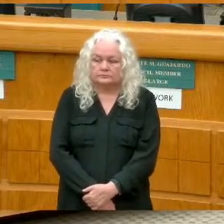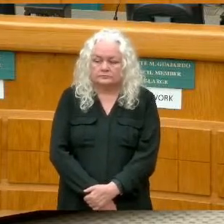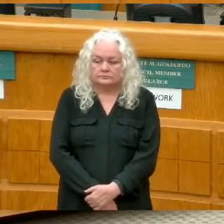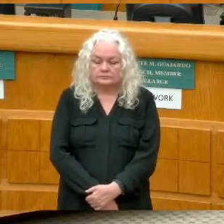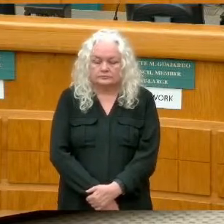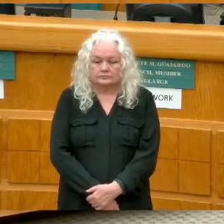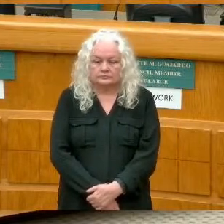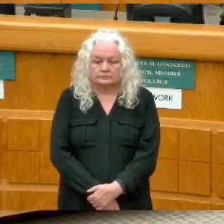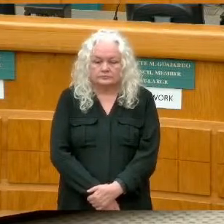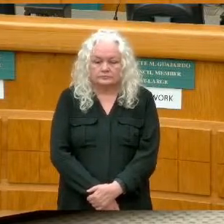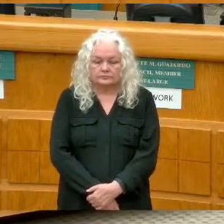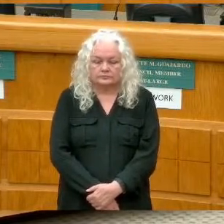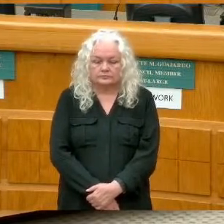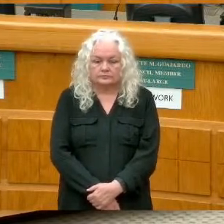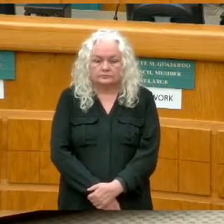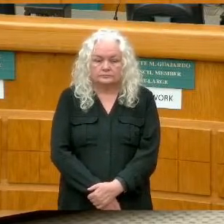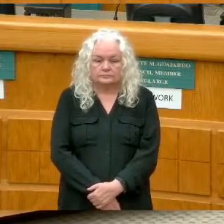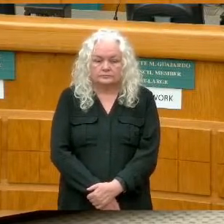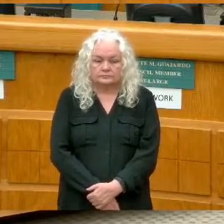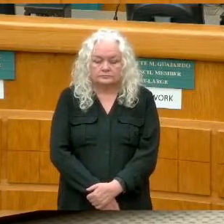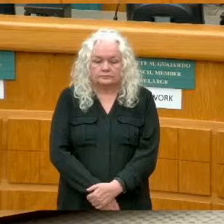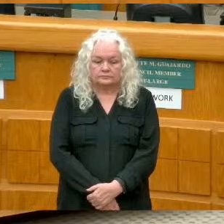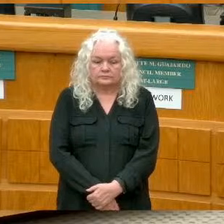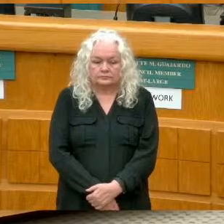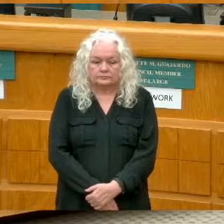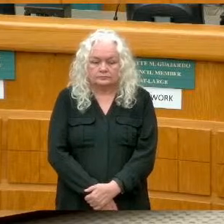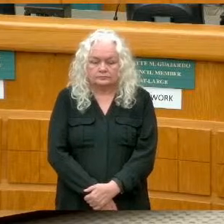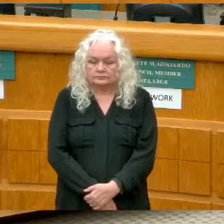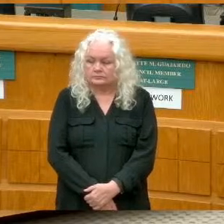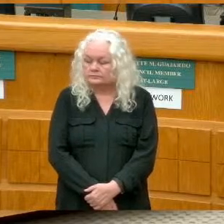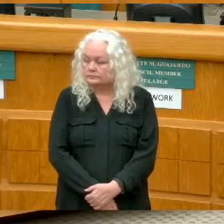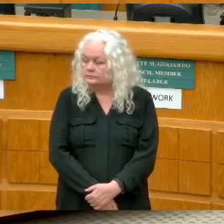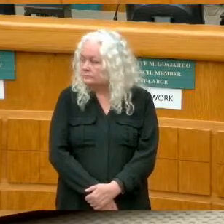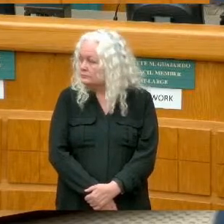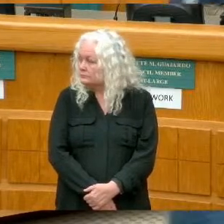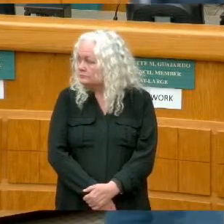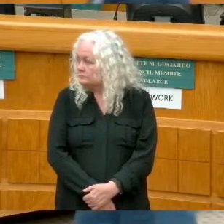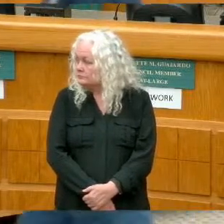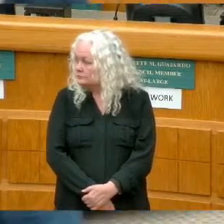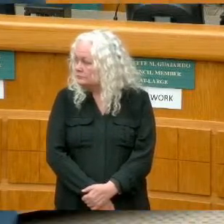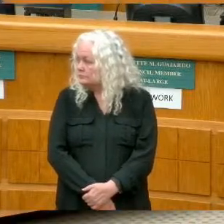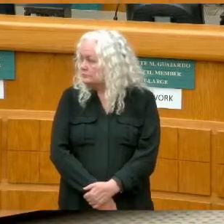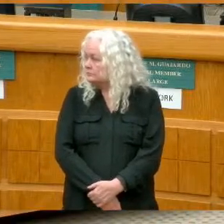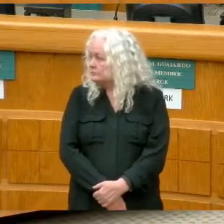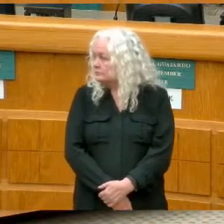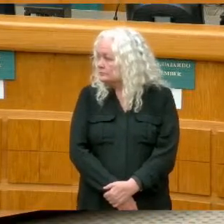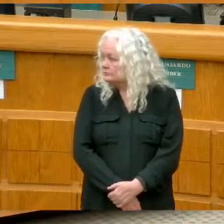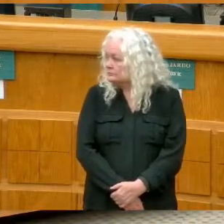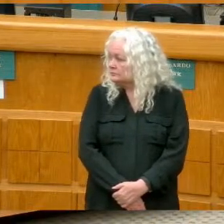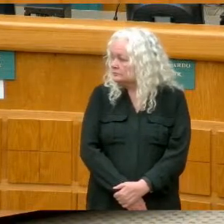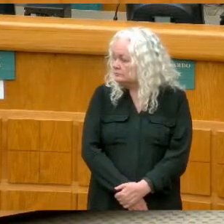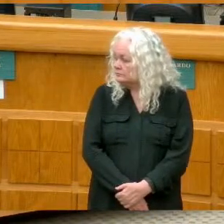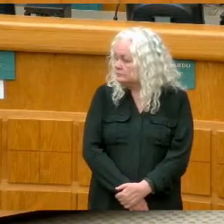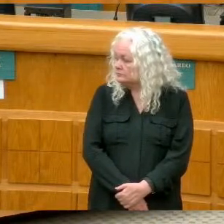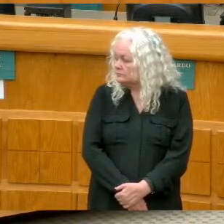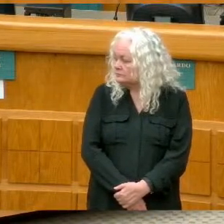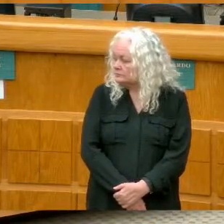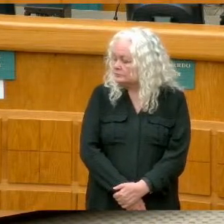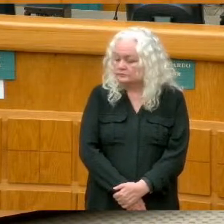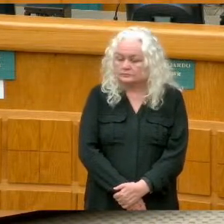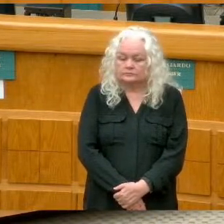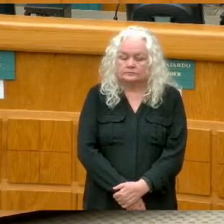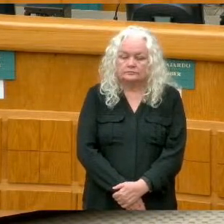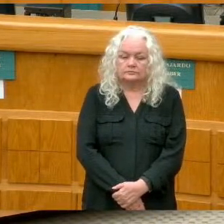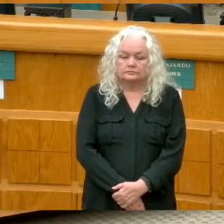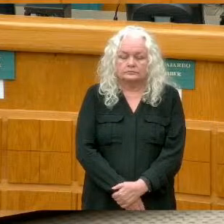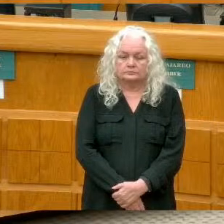familia. Muchos distritos escolares tendrán clase en persona la próxima semana. Recuérdele a sus estudiantes el usar su cubrebocas de manera correcta y